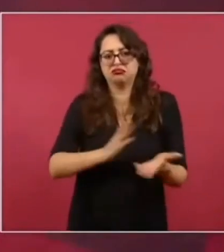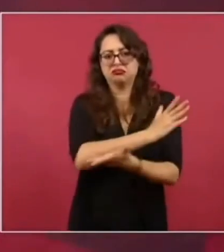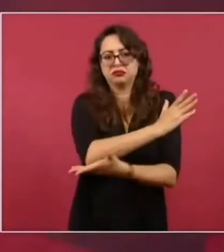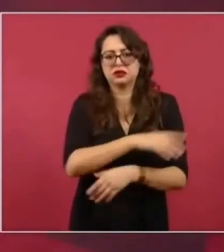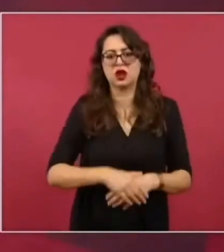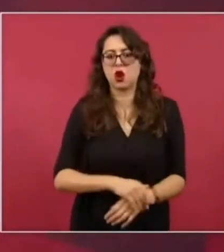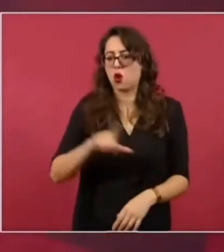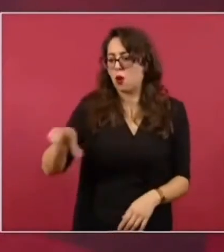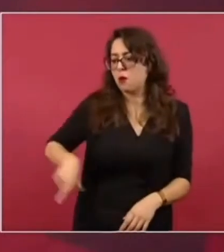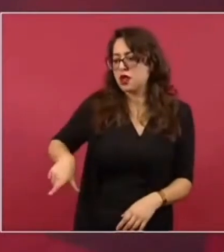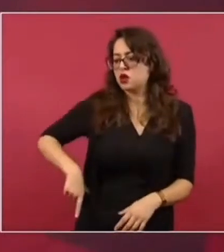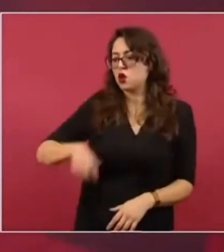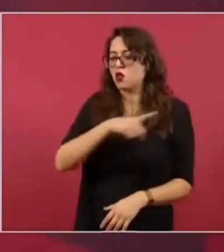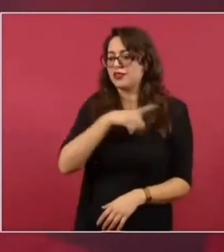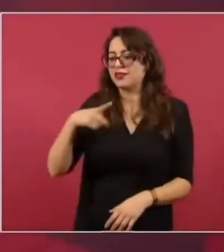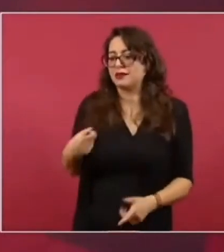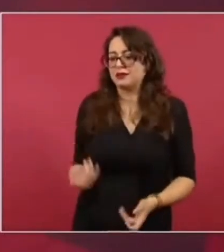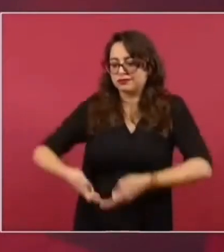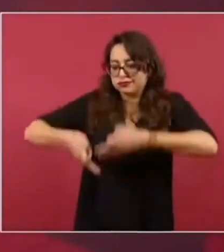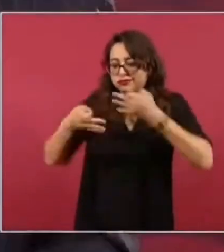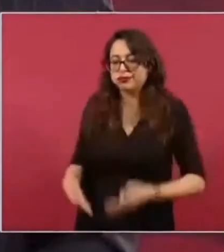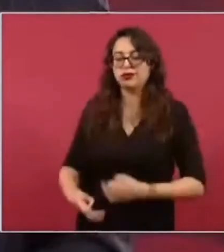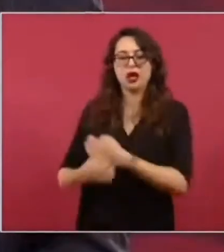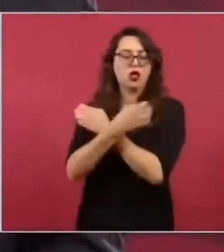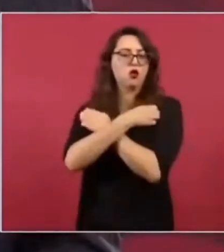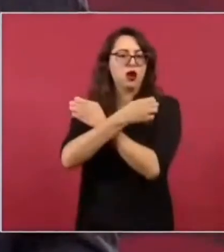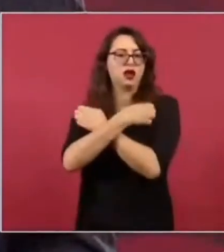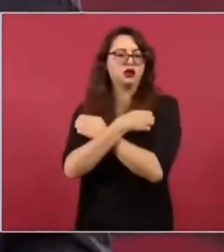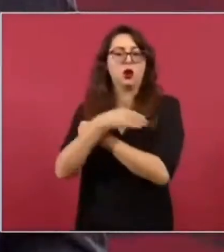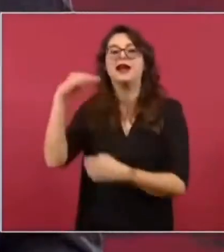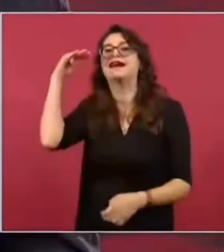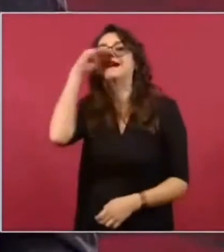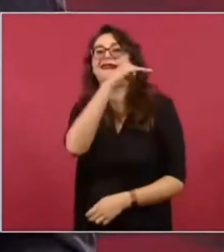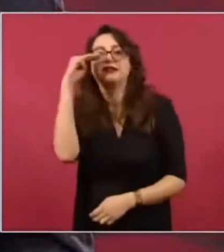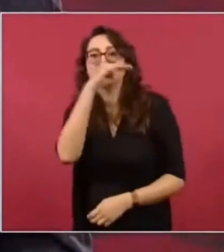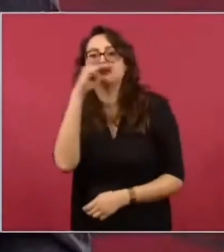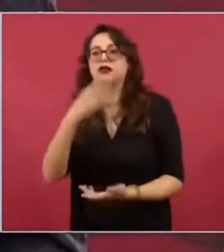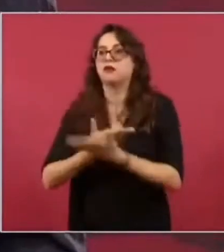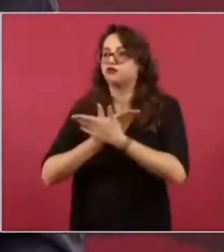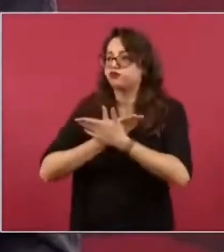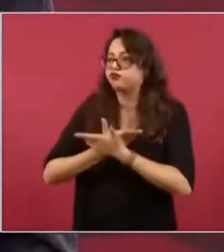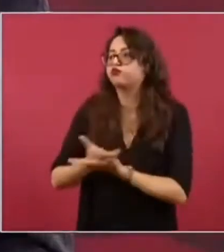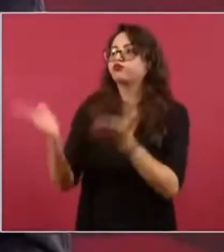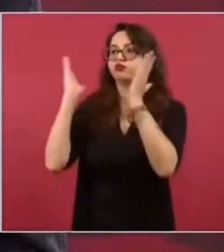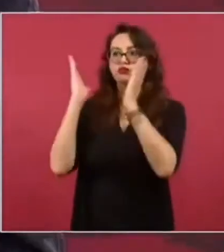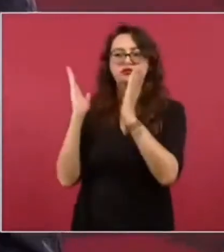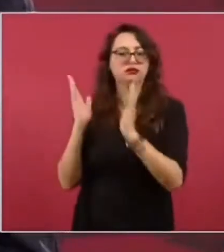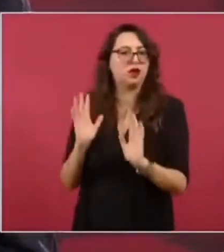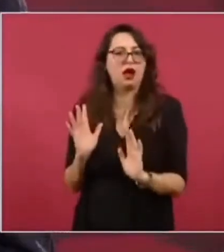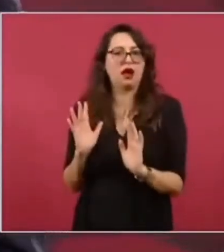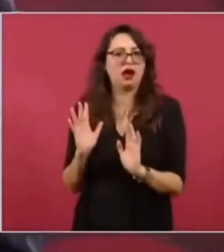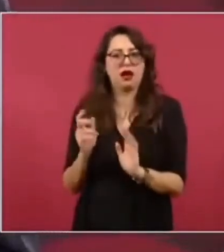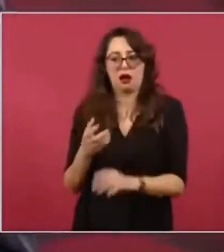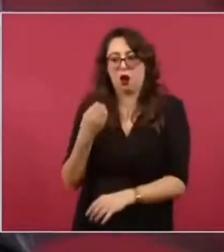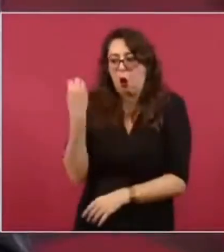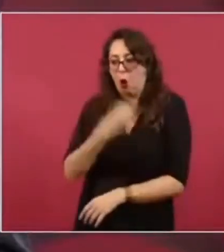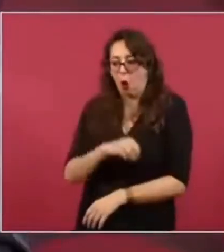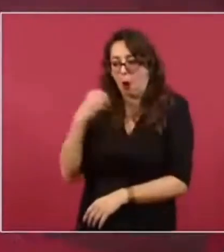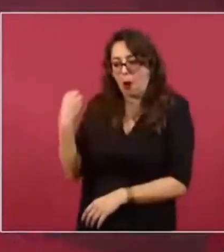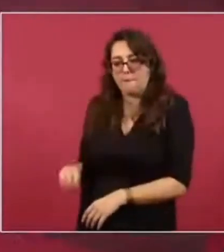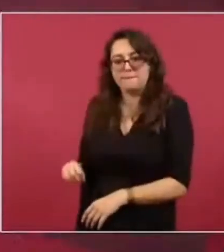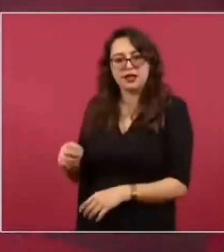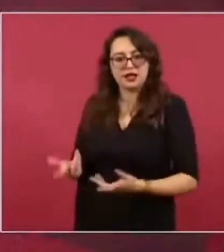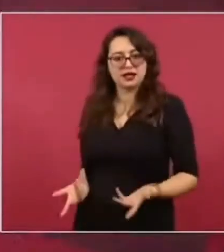calidad, en todos los niveles escolares. La educación no se puede poner